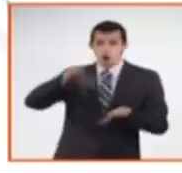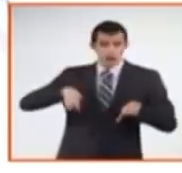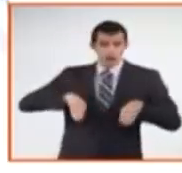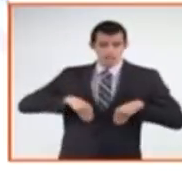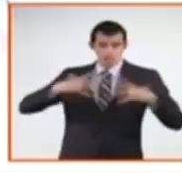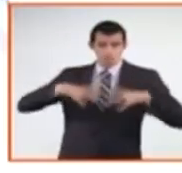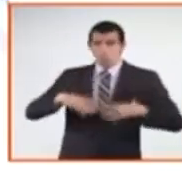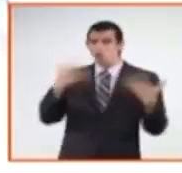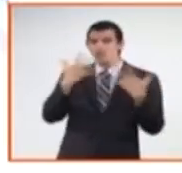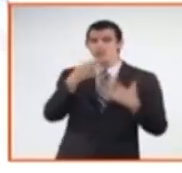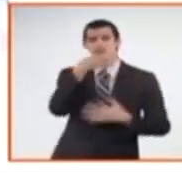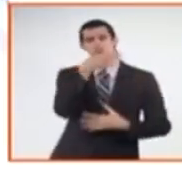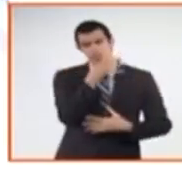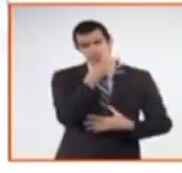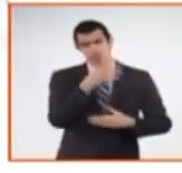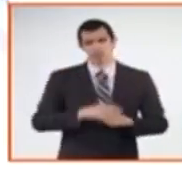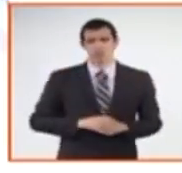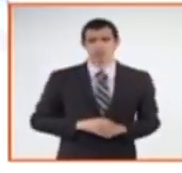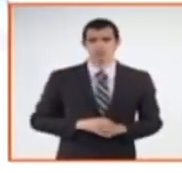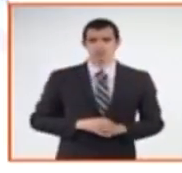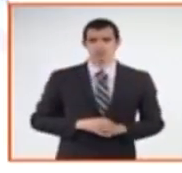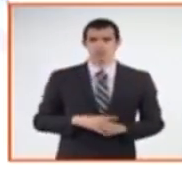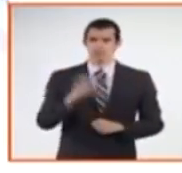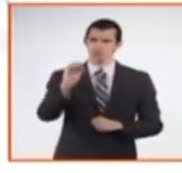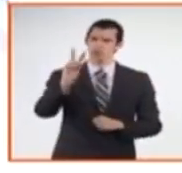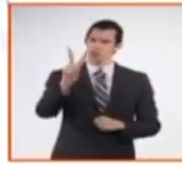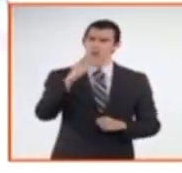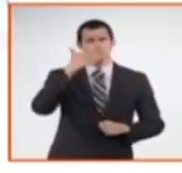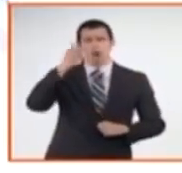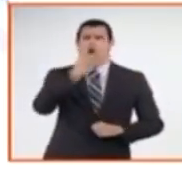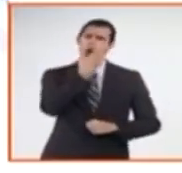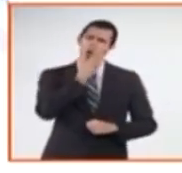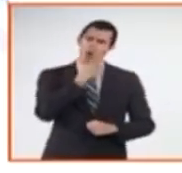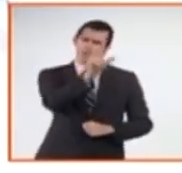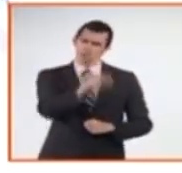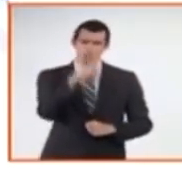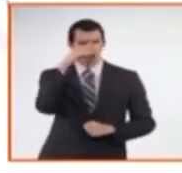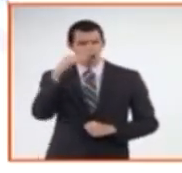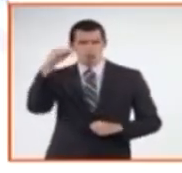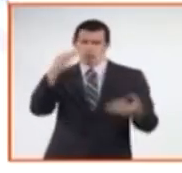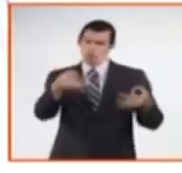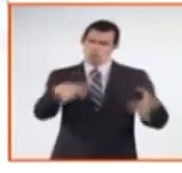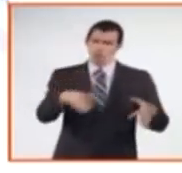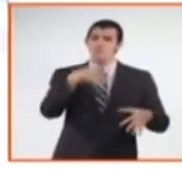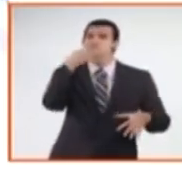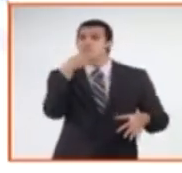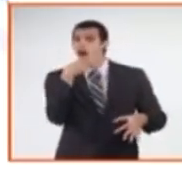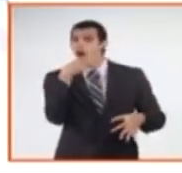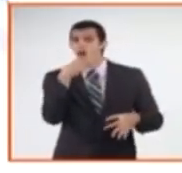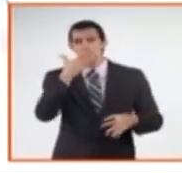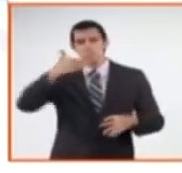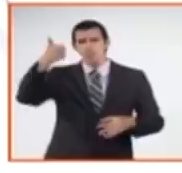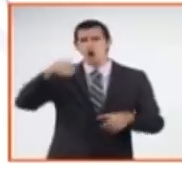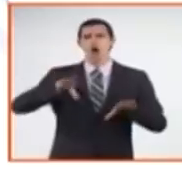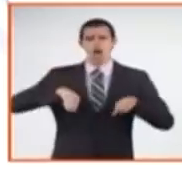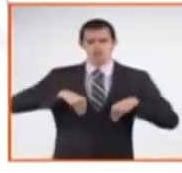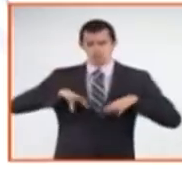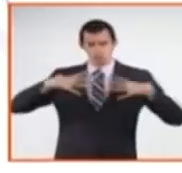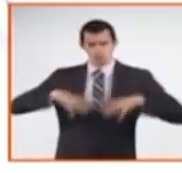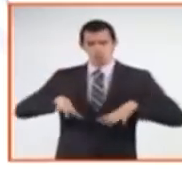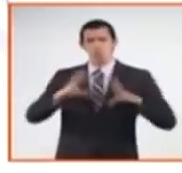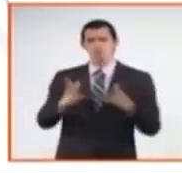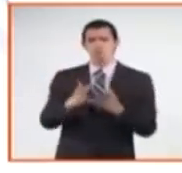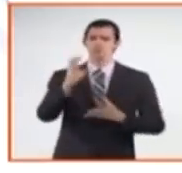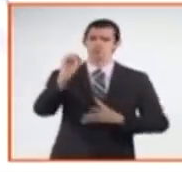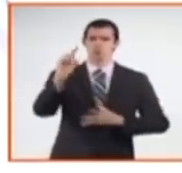y bueno en estos caso hemos visto con una dos y eso ser el soberano no tienen la capacidad realmente de por ese por esa estimulación de la